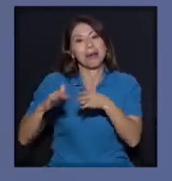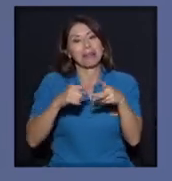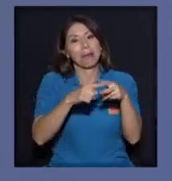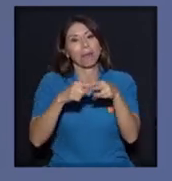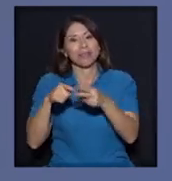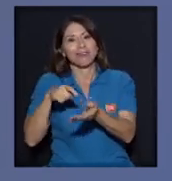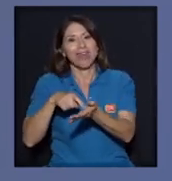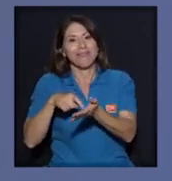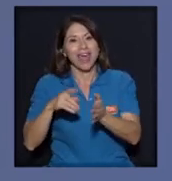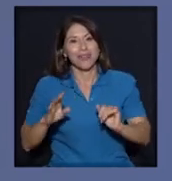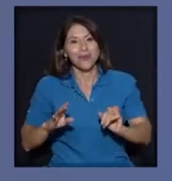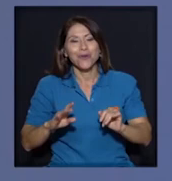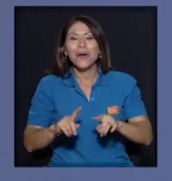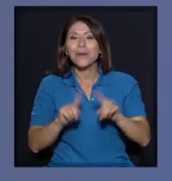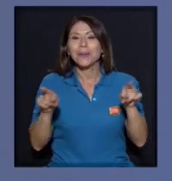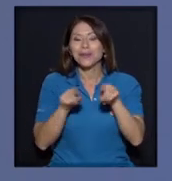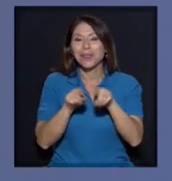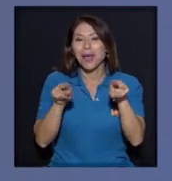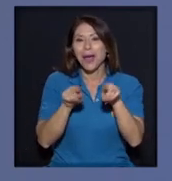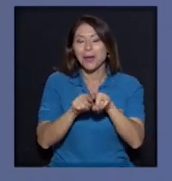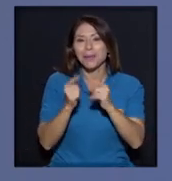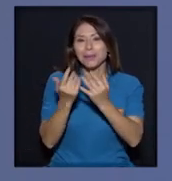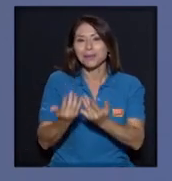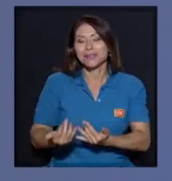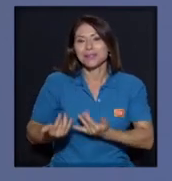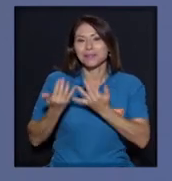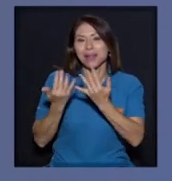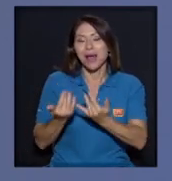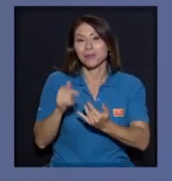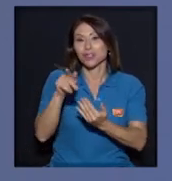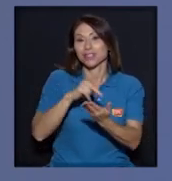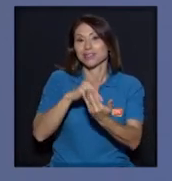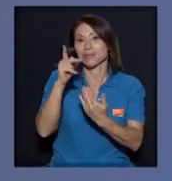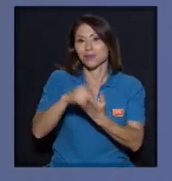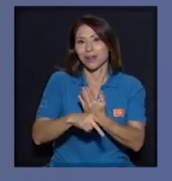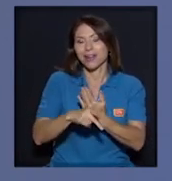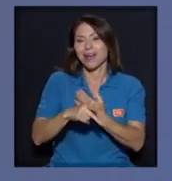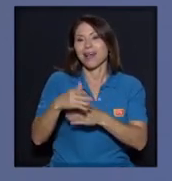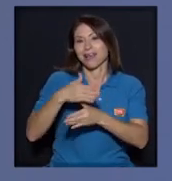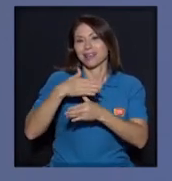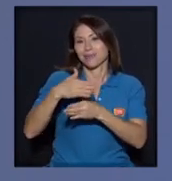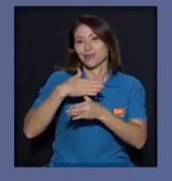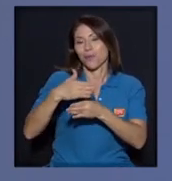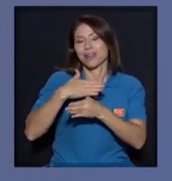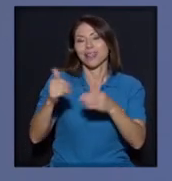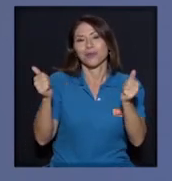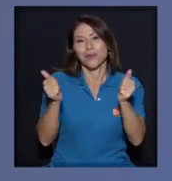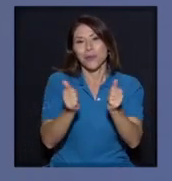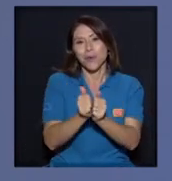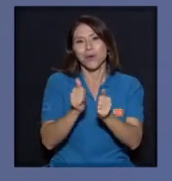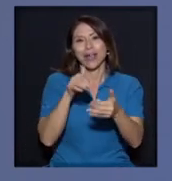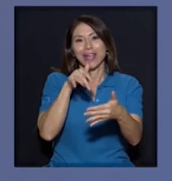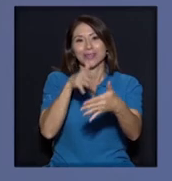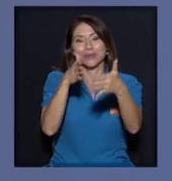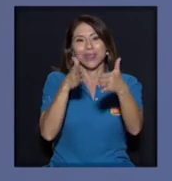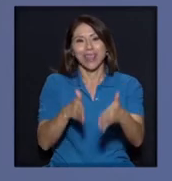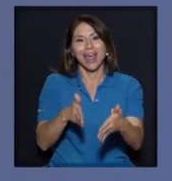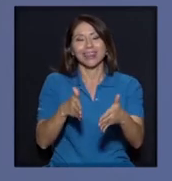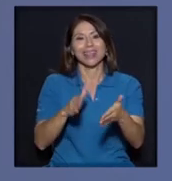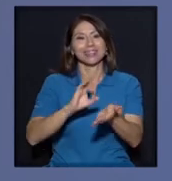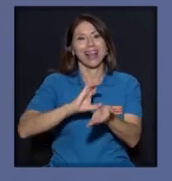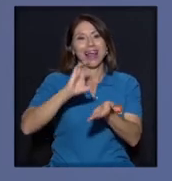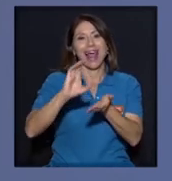también esperamos que este programa lo estemos compartiendo con los estudiantes de la Cátedra